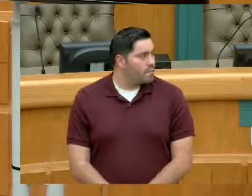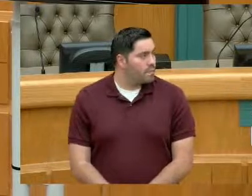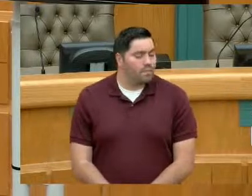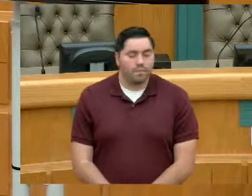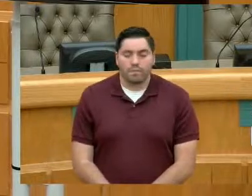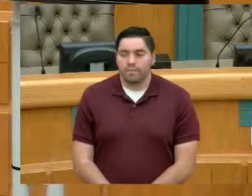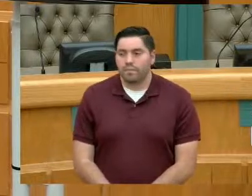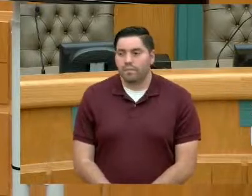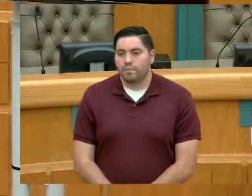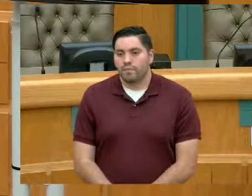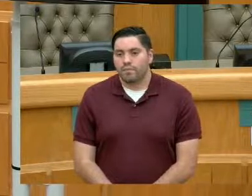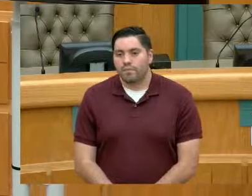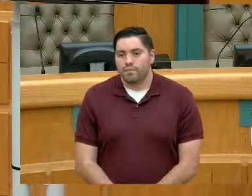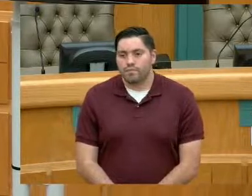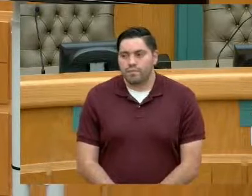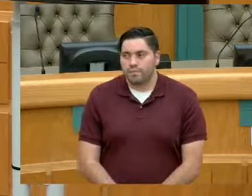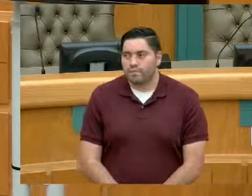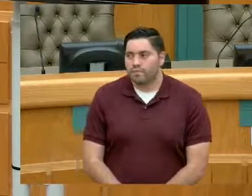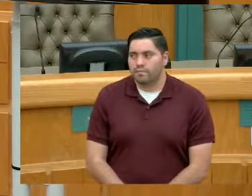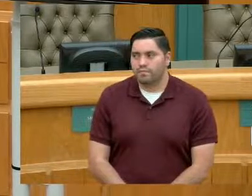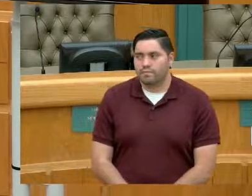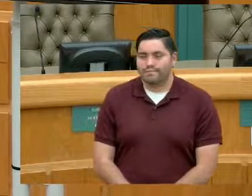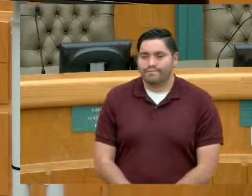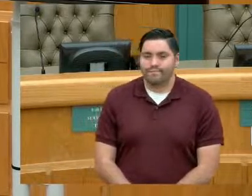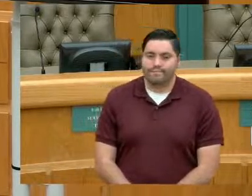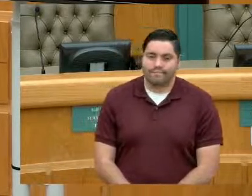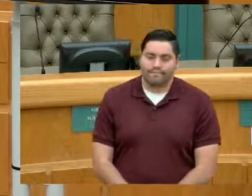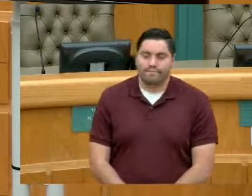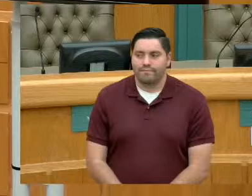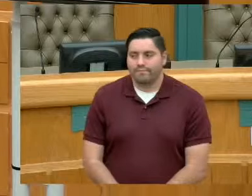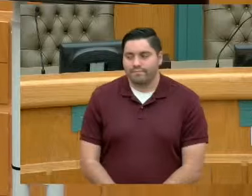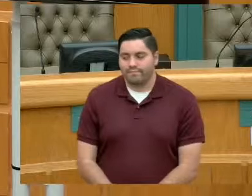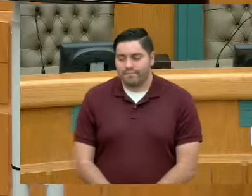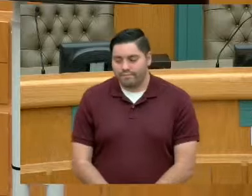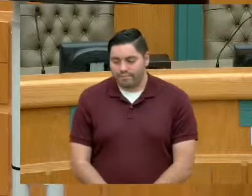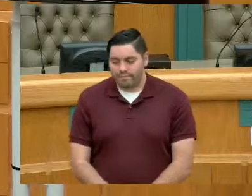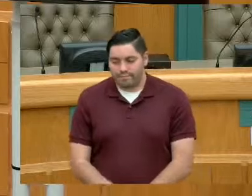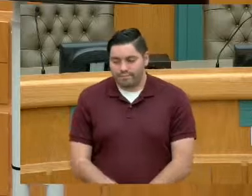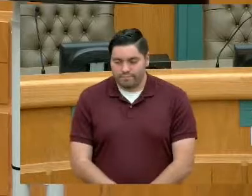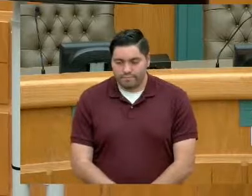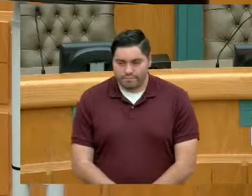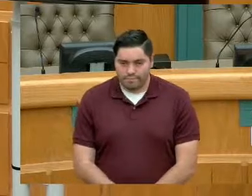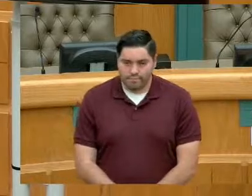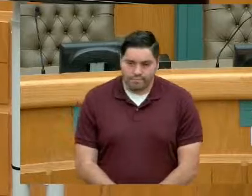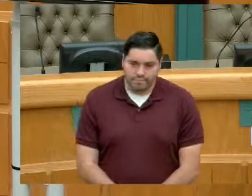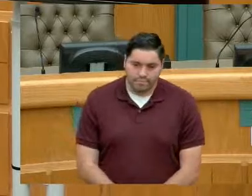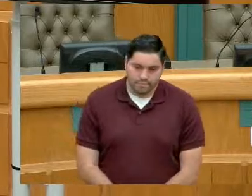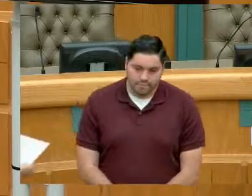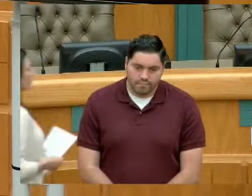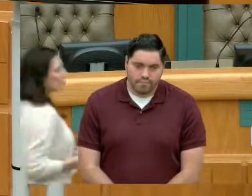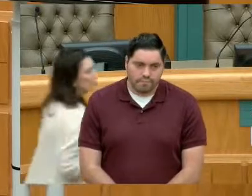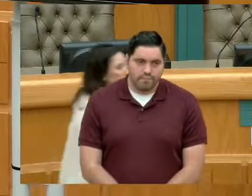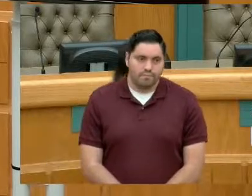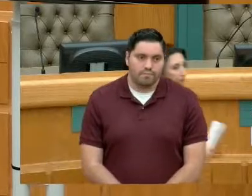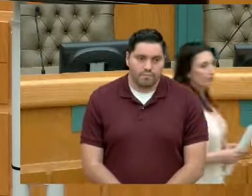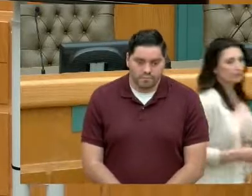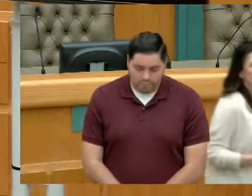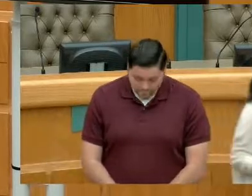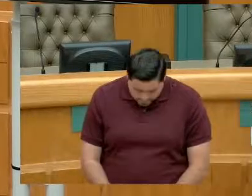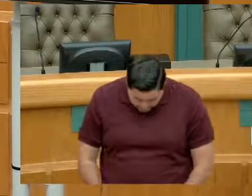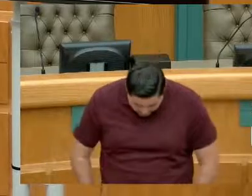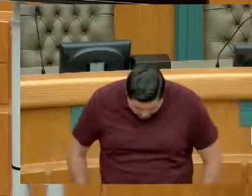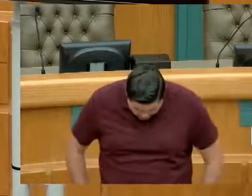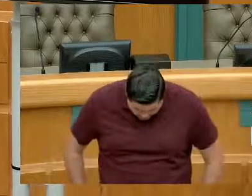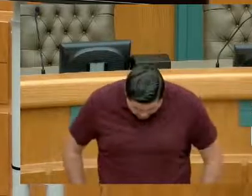361-826-7200 si cuenta con síntomas. Otras opciones disponibles son la farmacia CVS en el 3205 de South Alameda o llamando